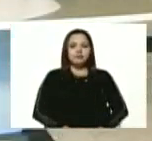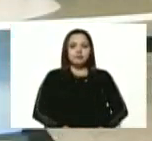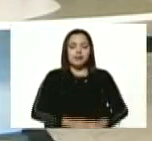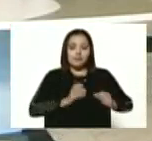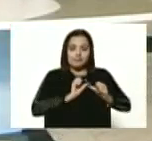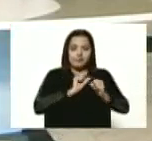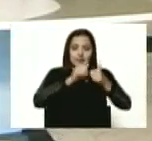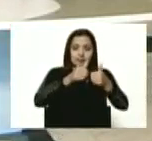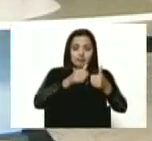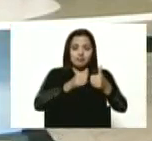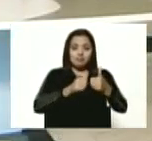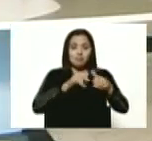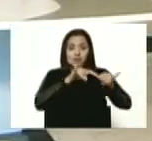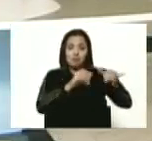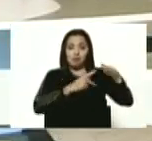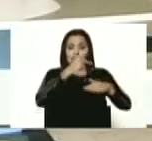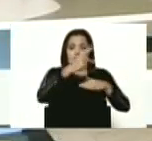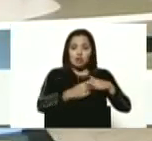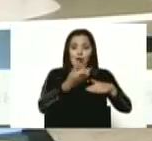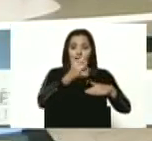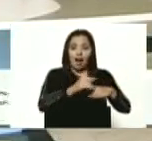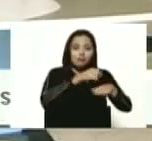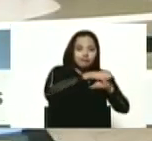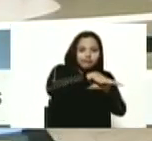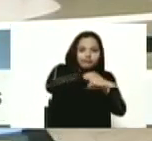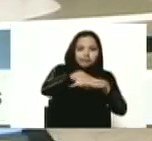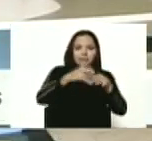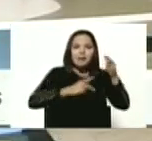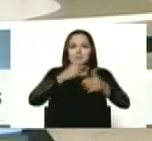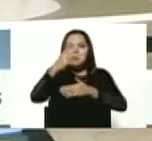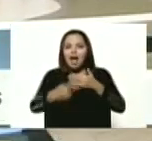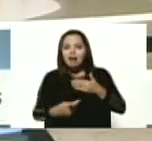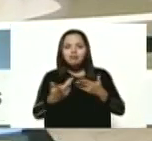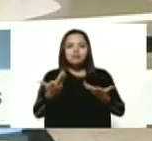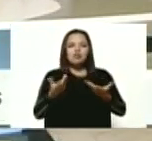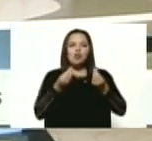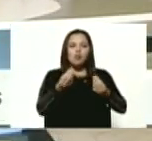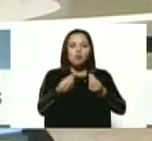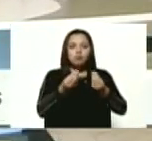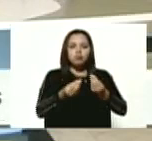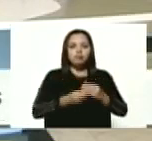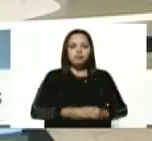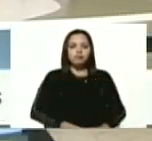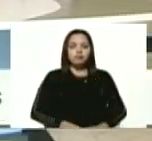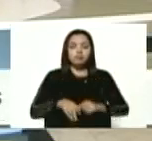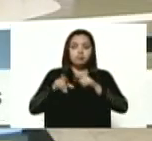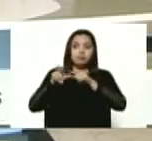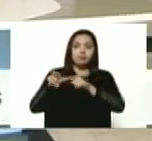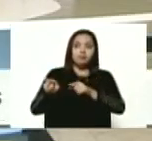desprenden los planes sectoriales, en este caso, Castro, Soteldo,